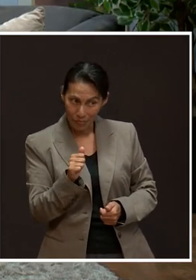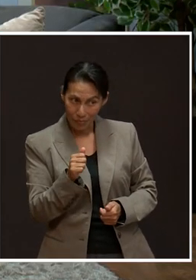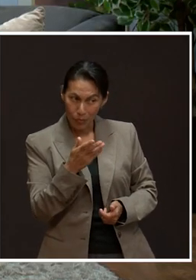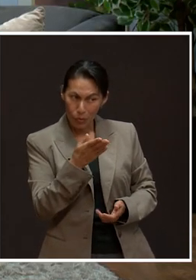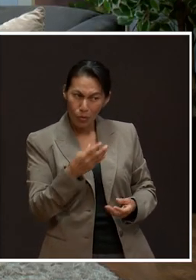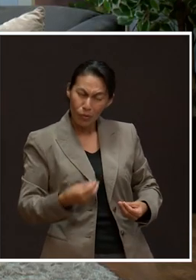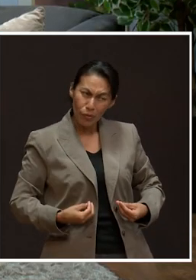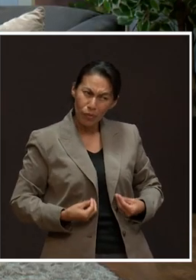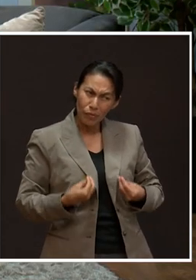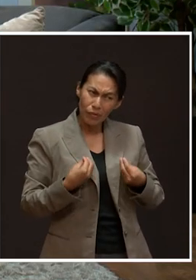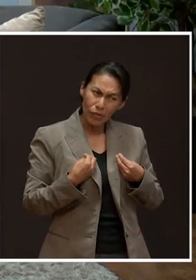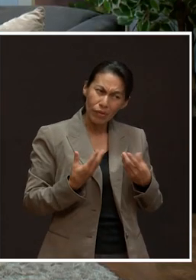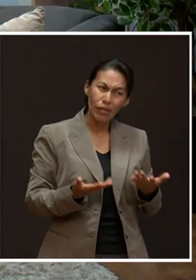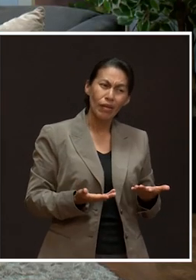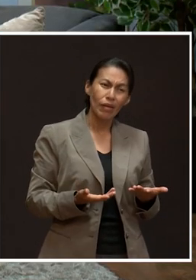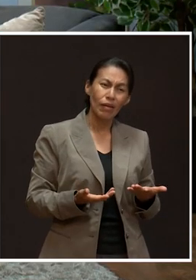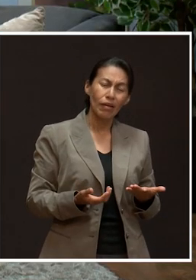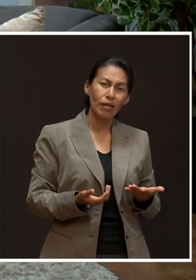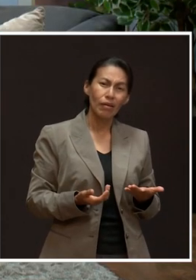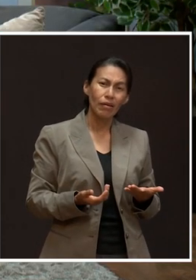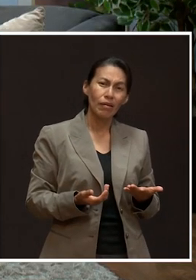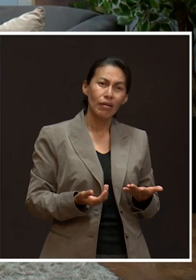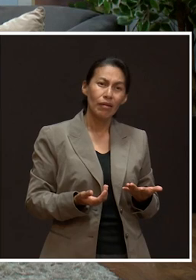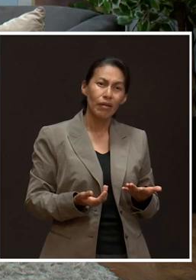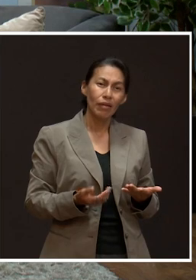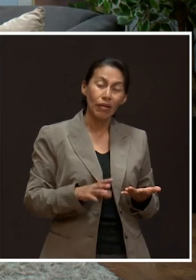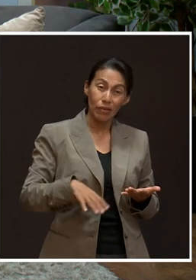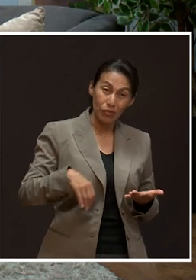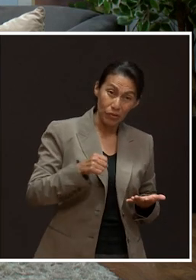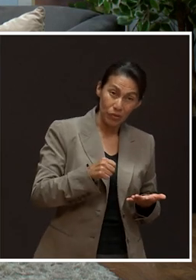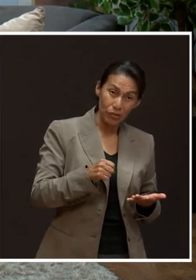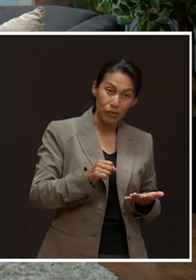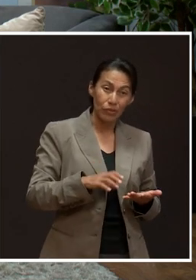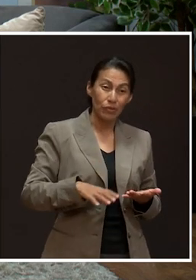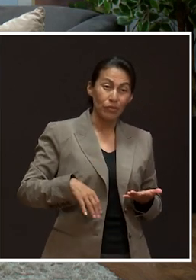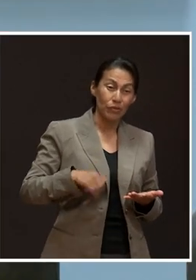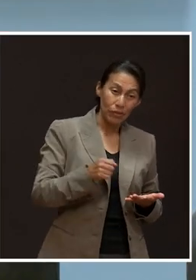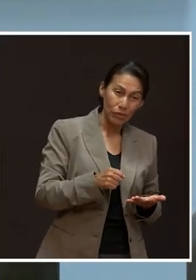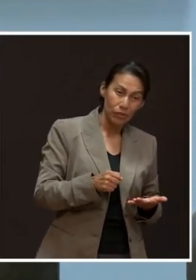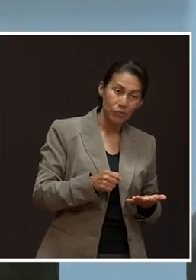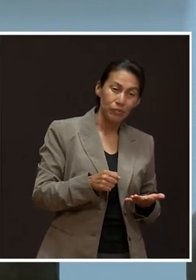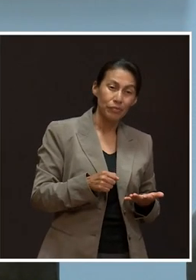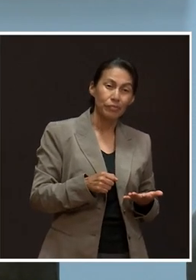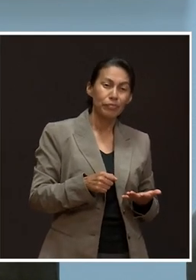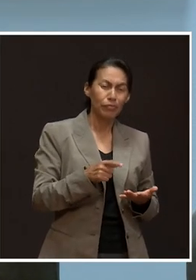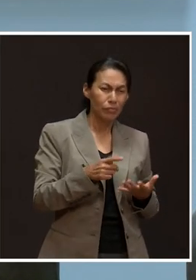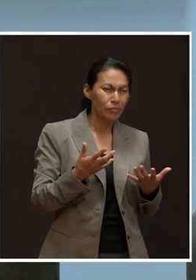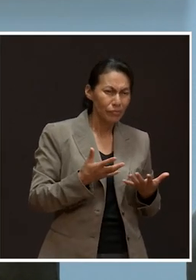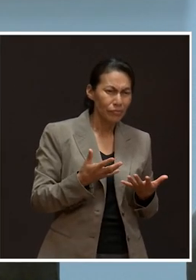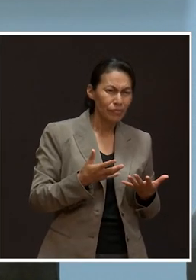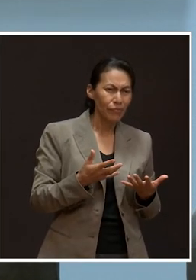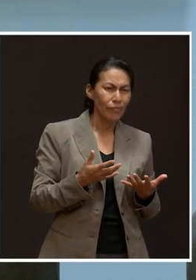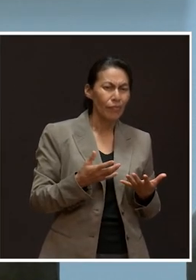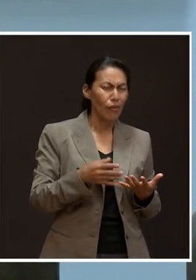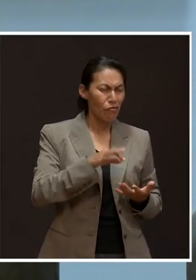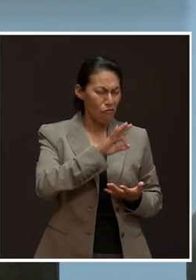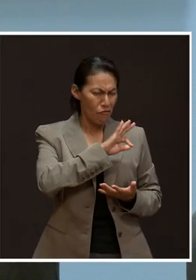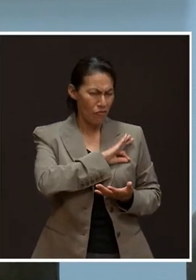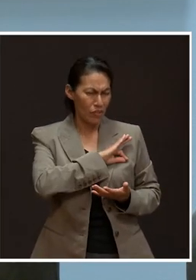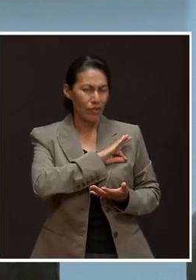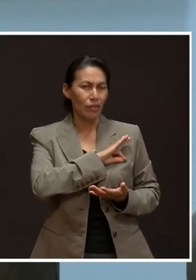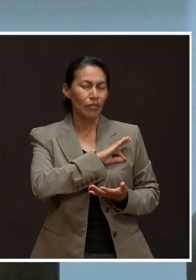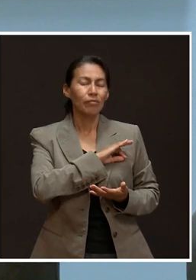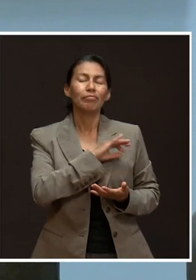tu vida ha sido un constante esfuerzo, porque has hecho un gran esfuerzo, pero es un